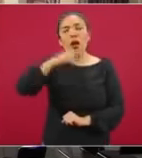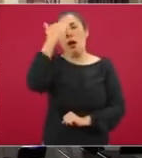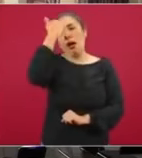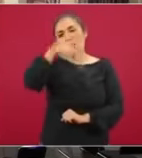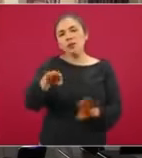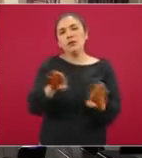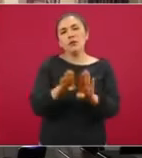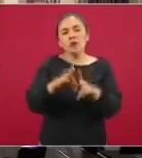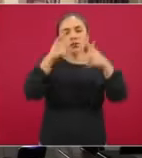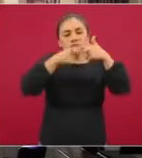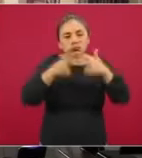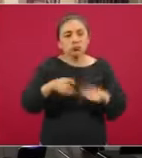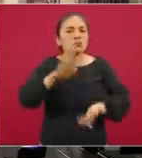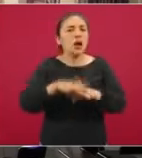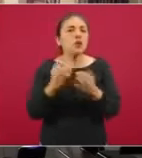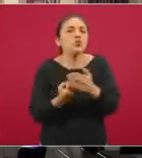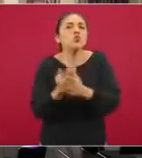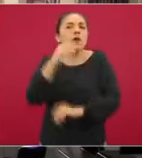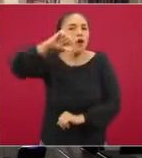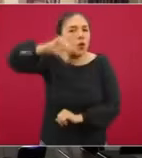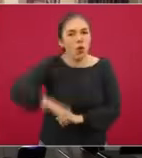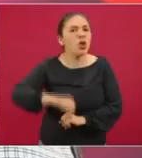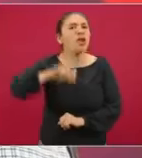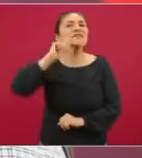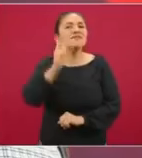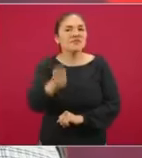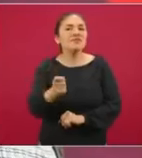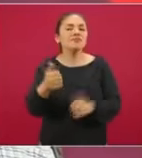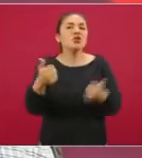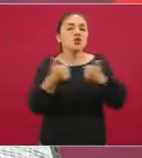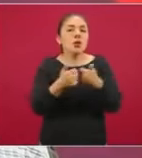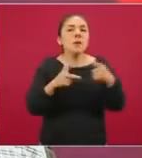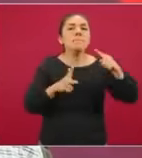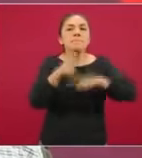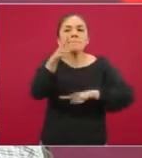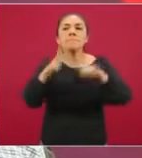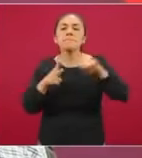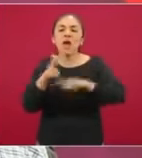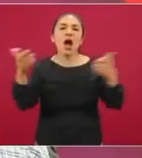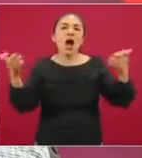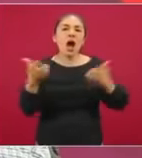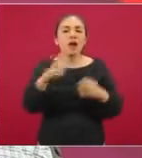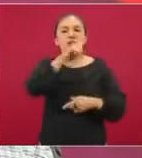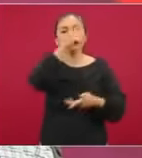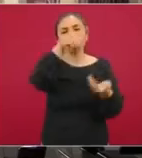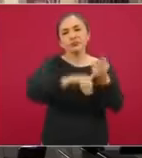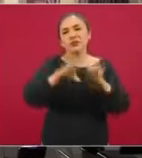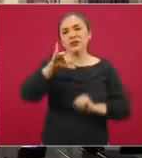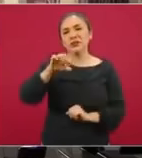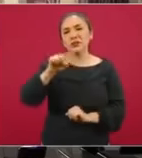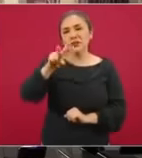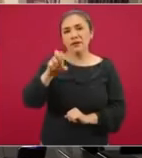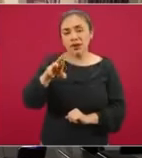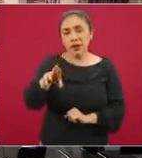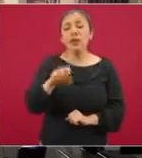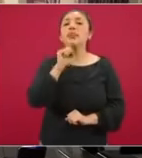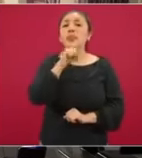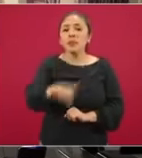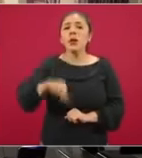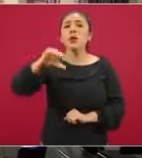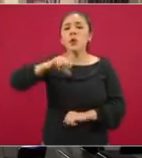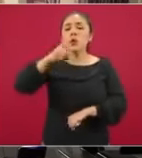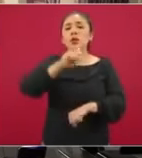tener la estadística más reciente, en base lógicamente a los cortes que se realizan en la plataforma CISBER. Y hoy día